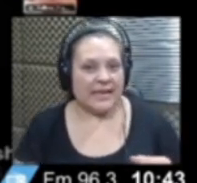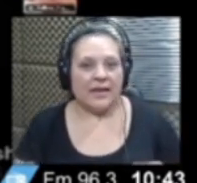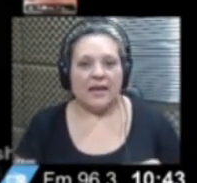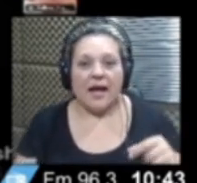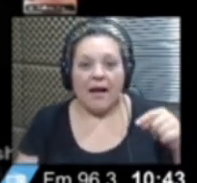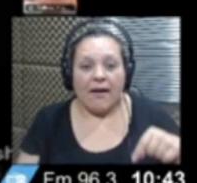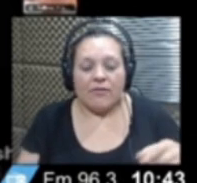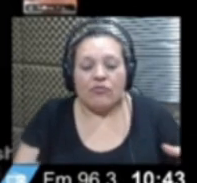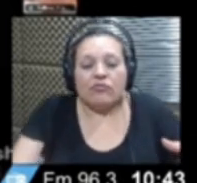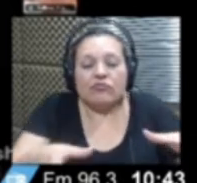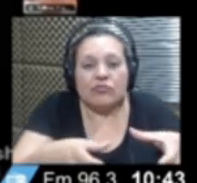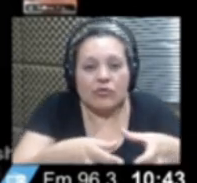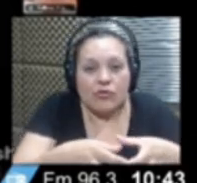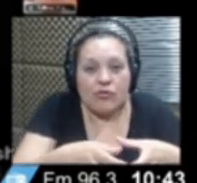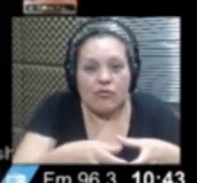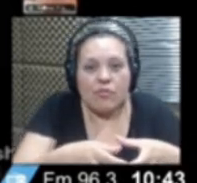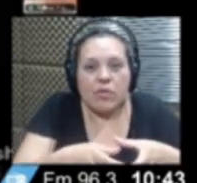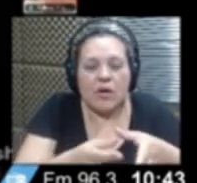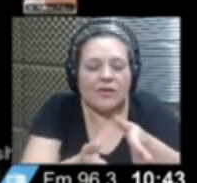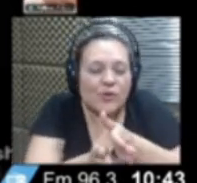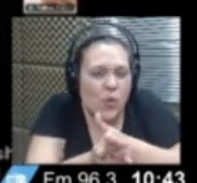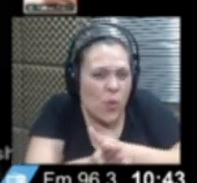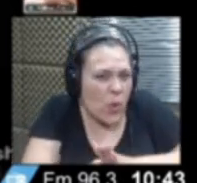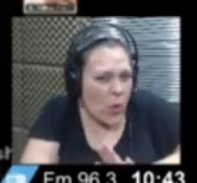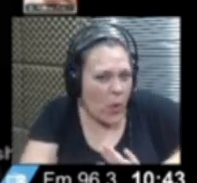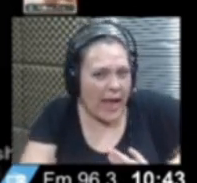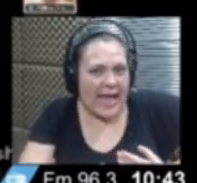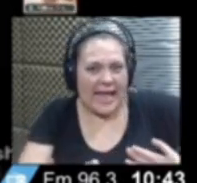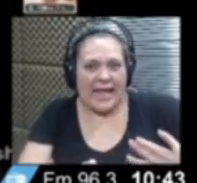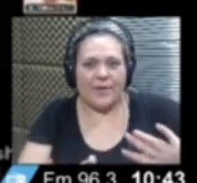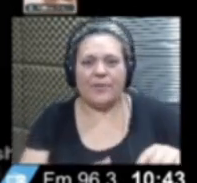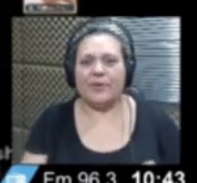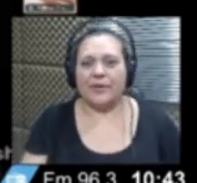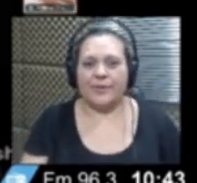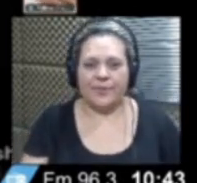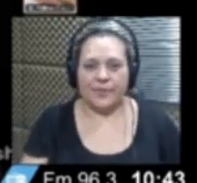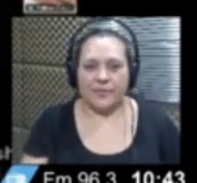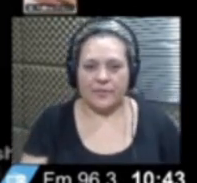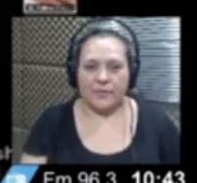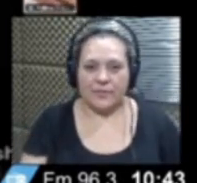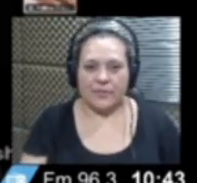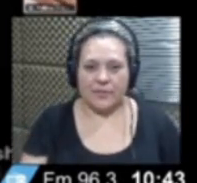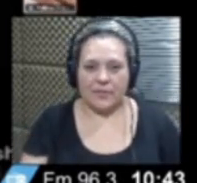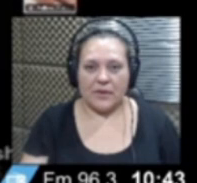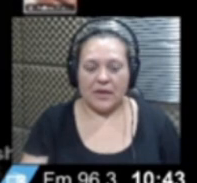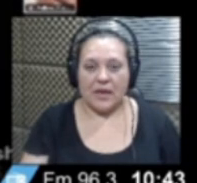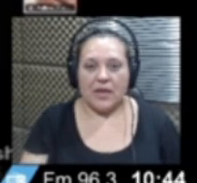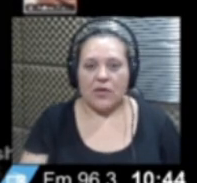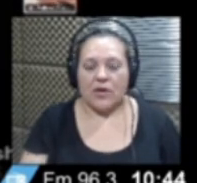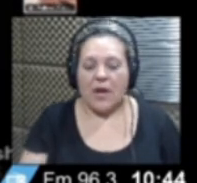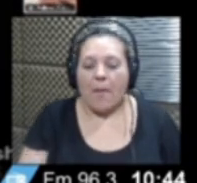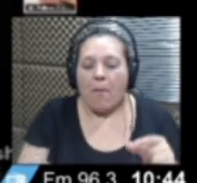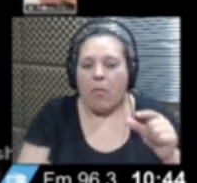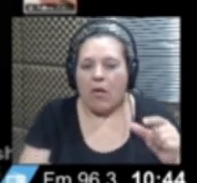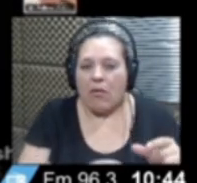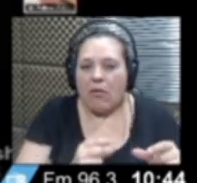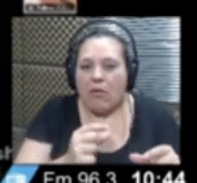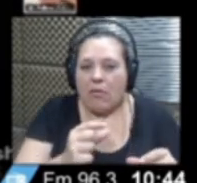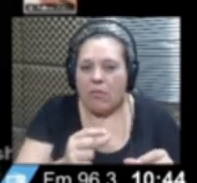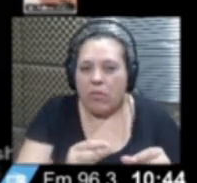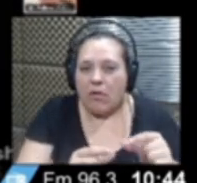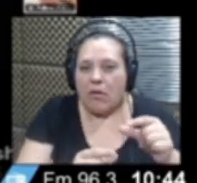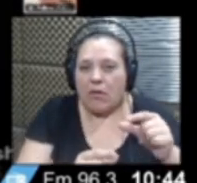en, digamos, acá en el país estamos en un proceso